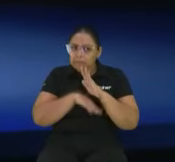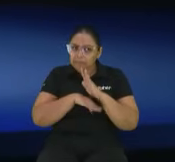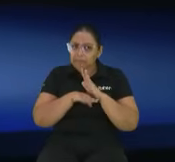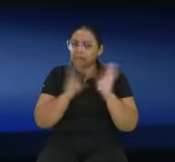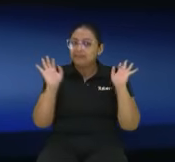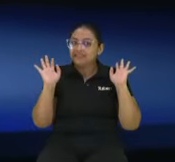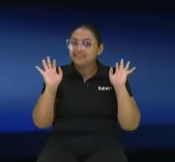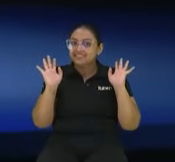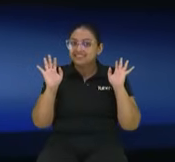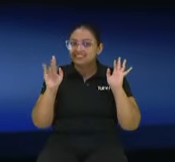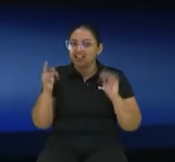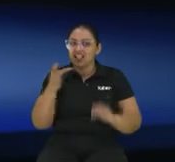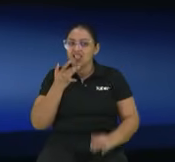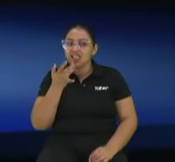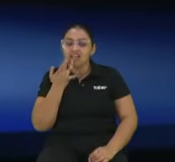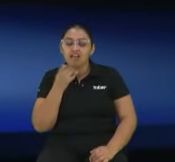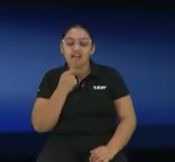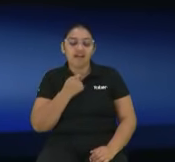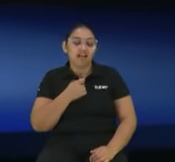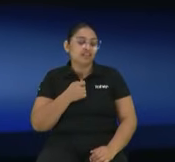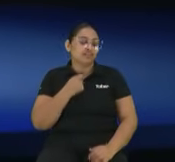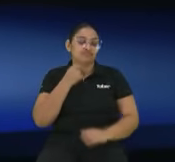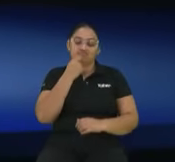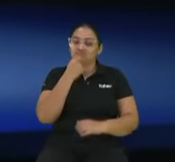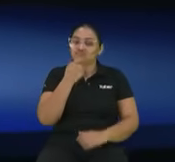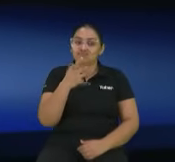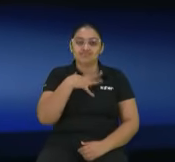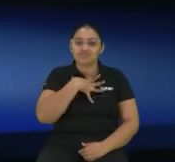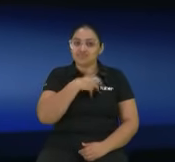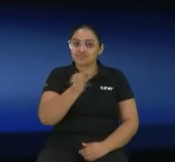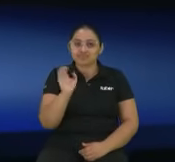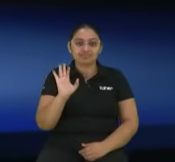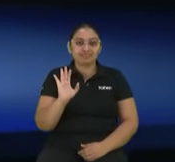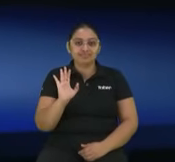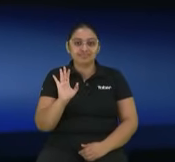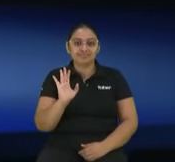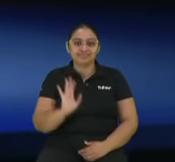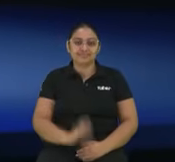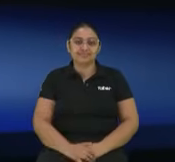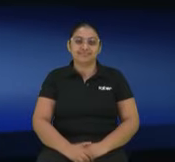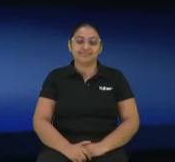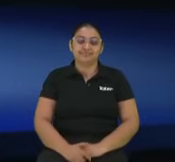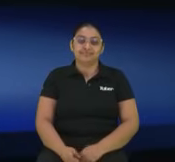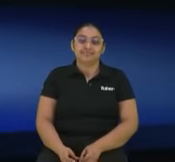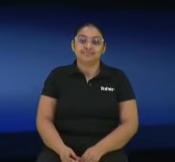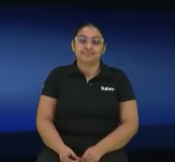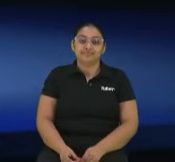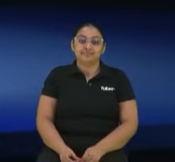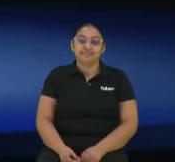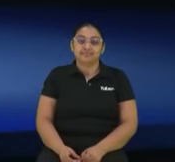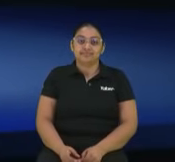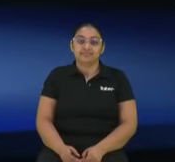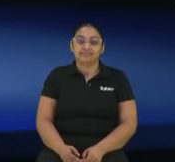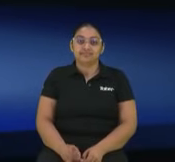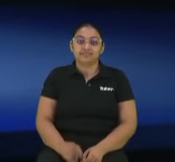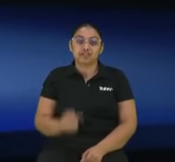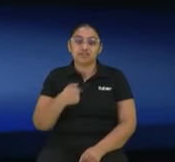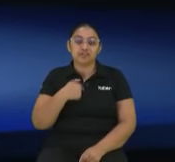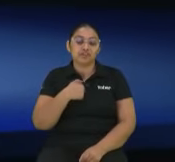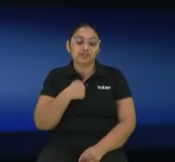Maggi Ah no mi amor Vení para acá Ah sí chiname que no